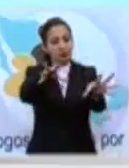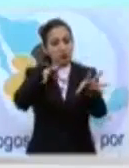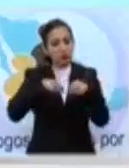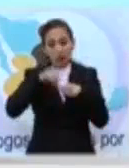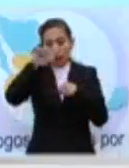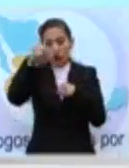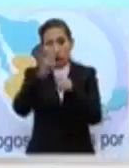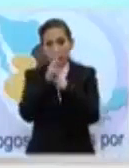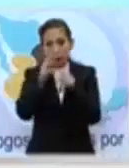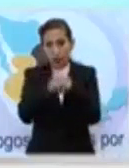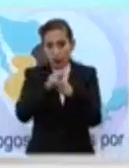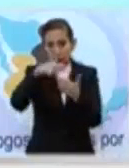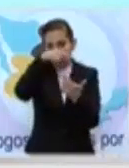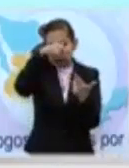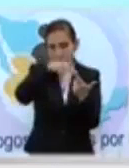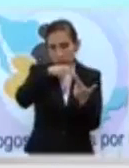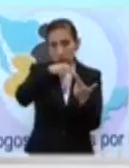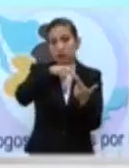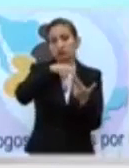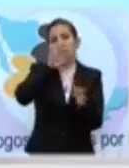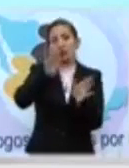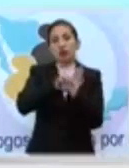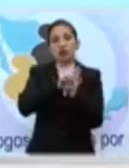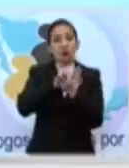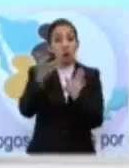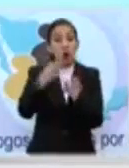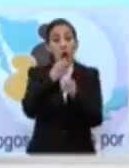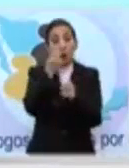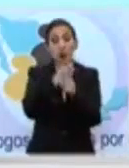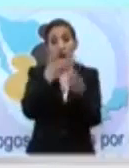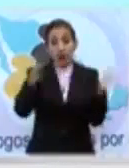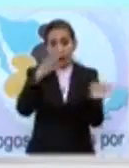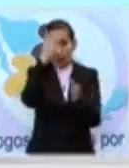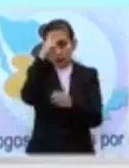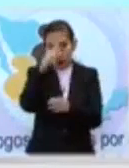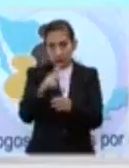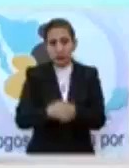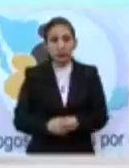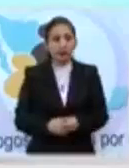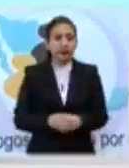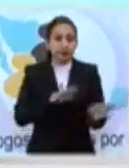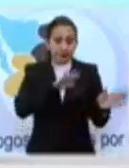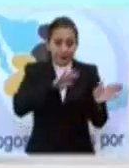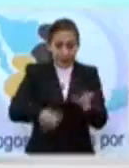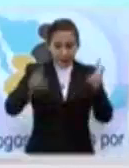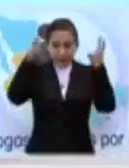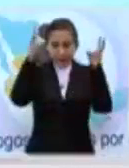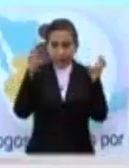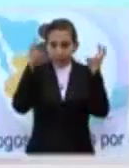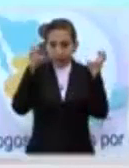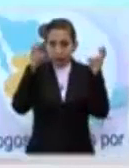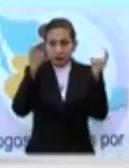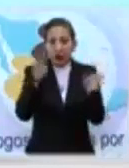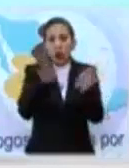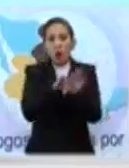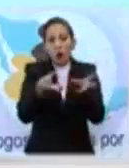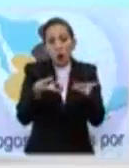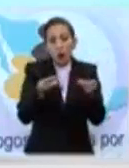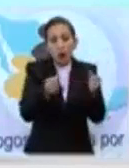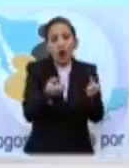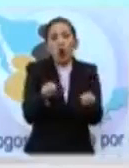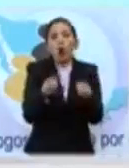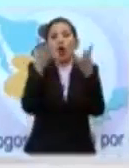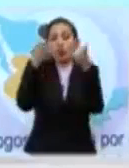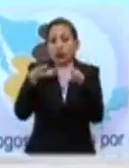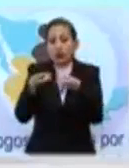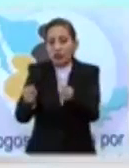en otros países de la región, tal vez con mayor profundidad que en México. Entrando ya al tema de cómo se gasta, cuánto se